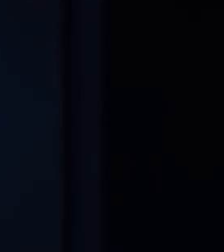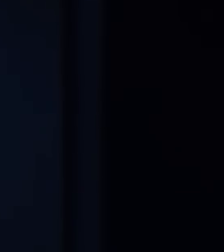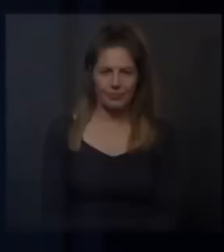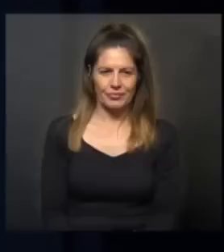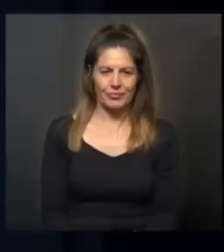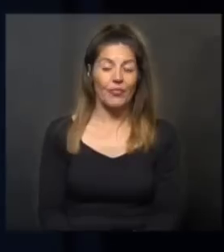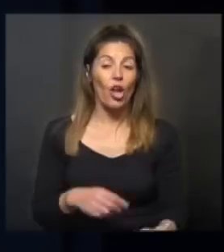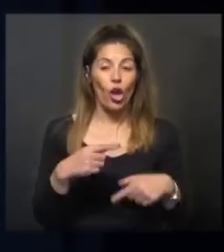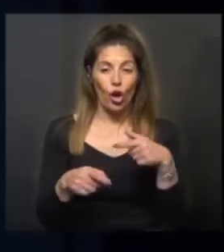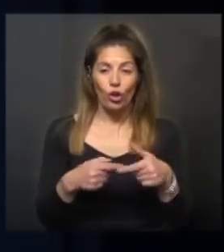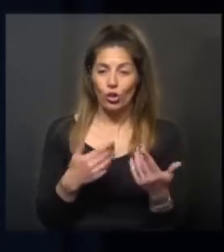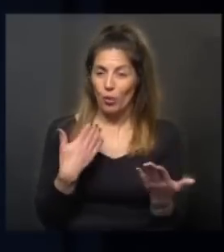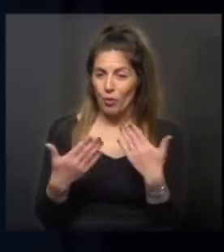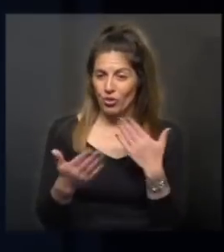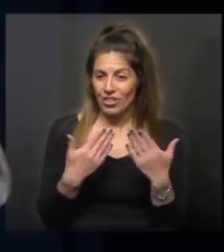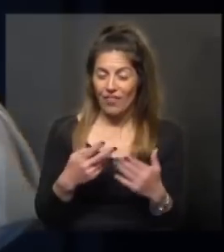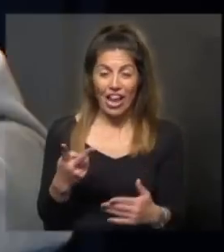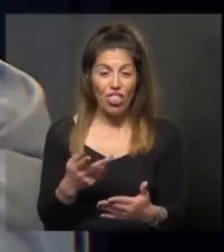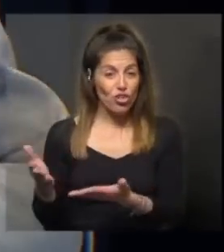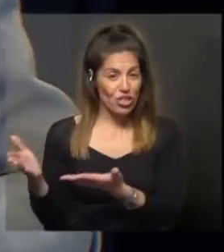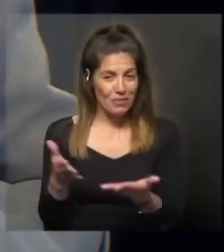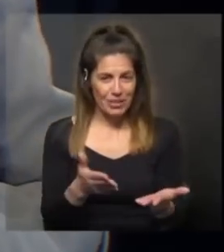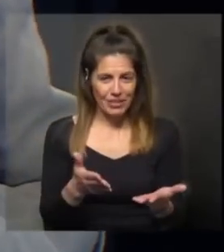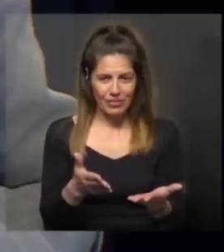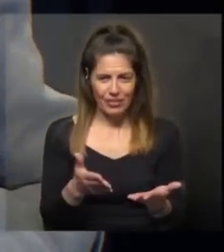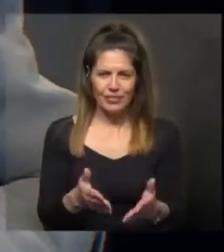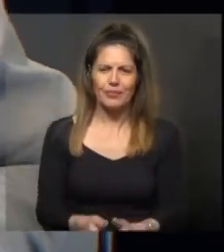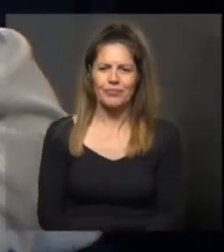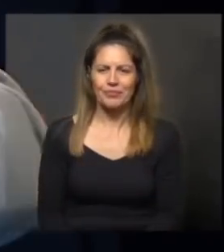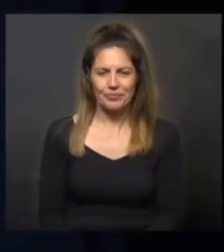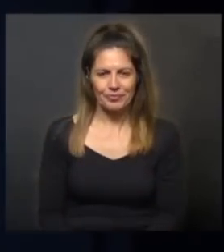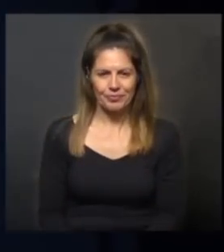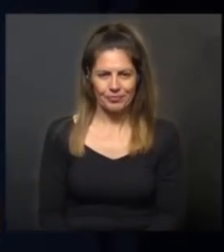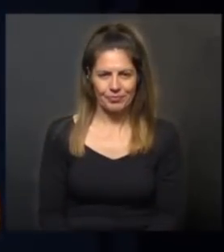seguimos conversando con Ana Prada y patacramé